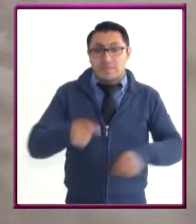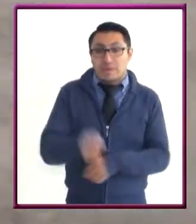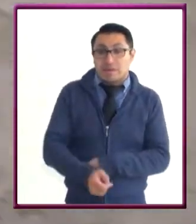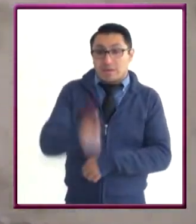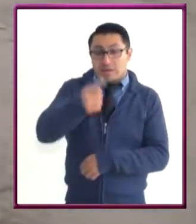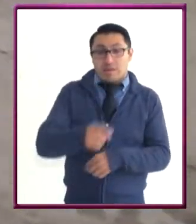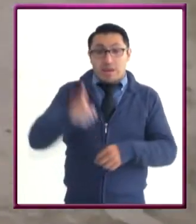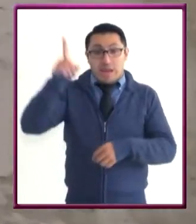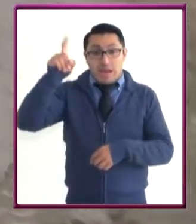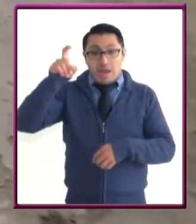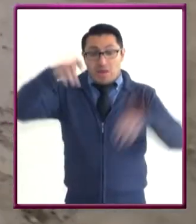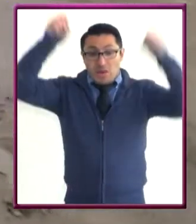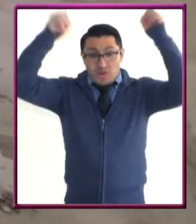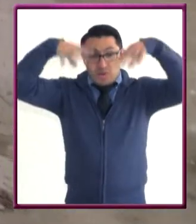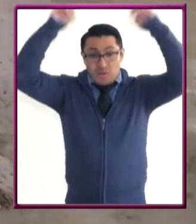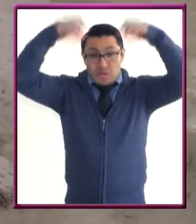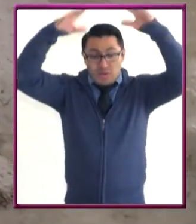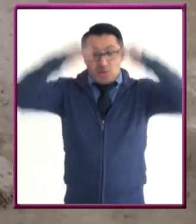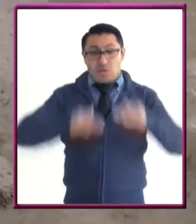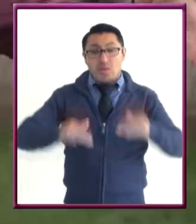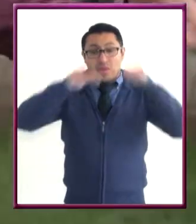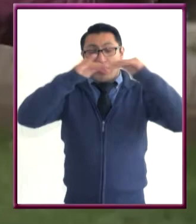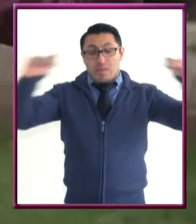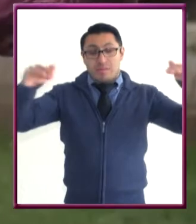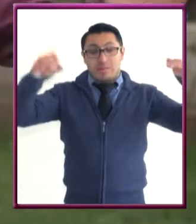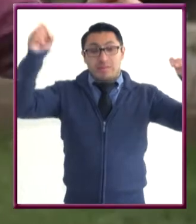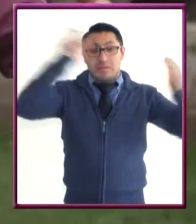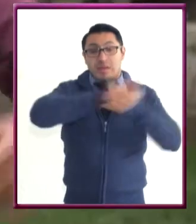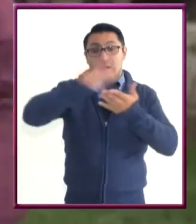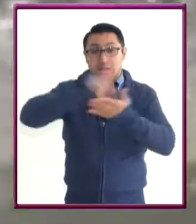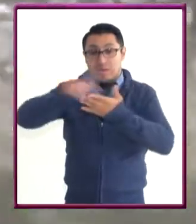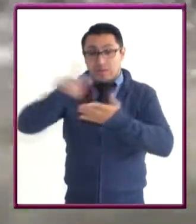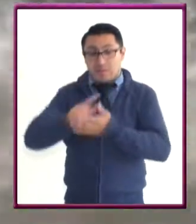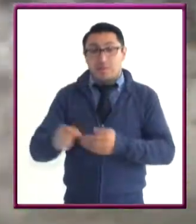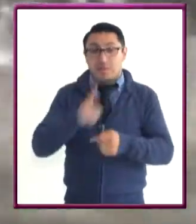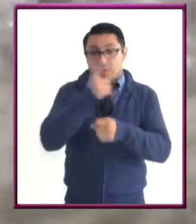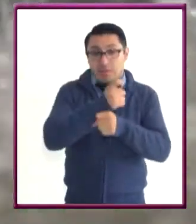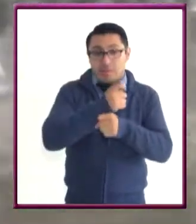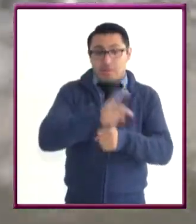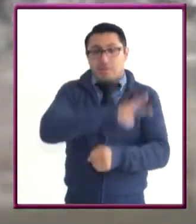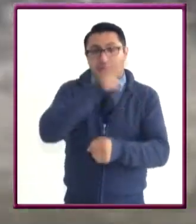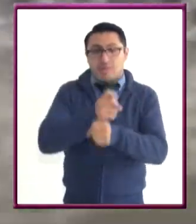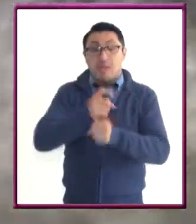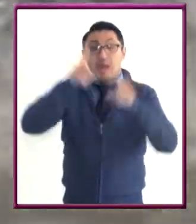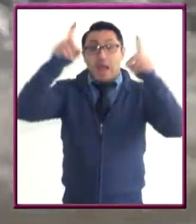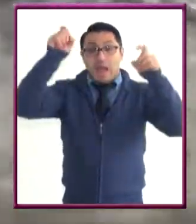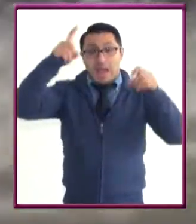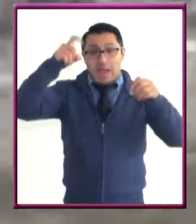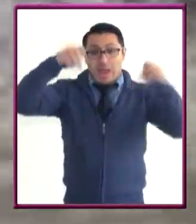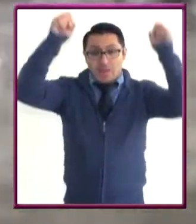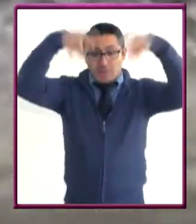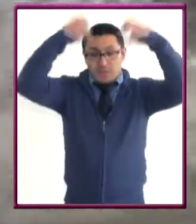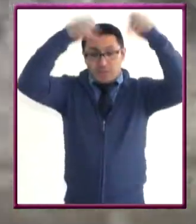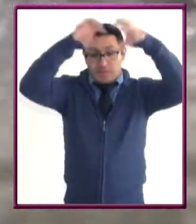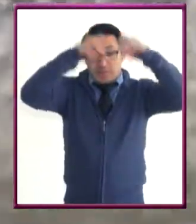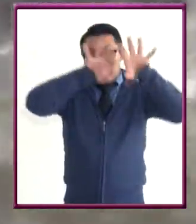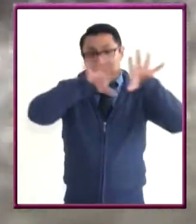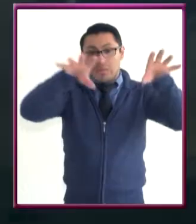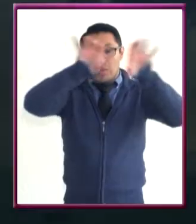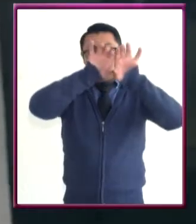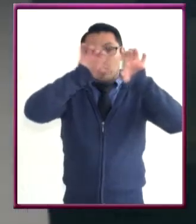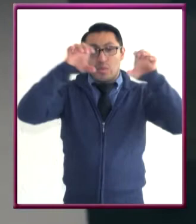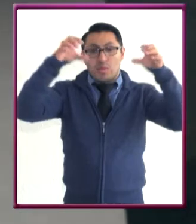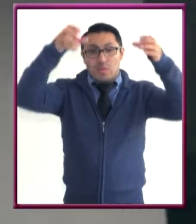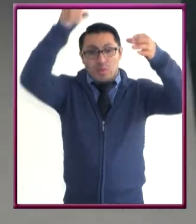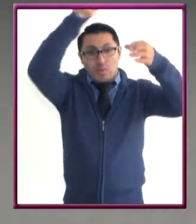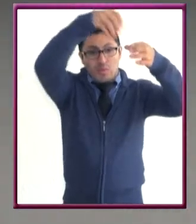paso, el agua de lluvia cae sobre el techo. Entonces, tener un techo despejado y limpio. 2, conduces esa agua. El agua de ahí corre por